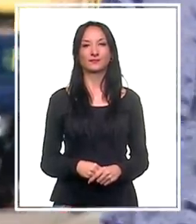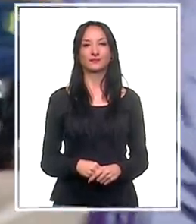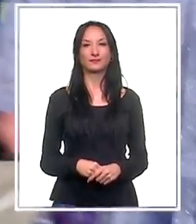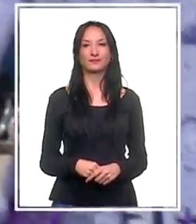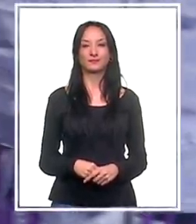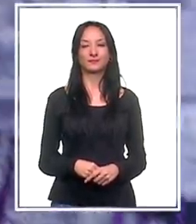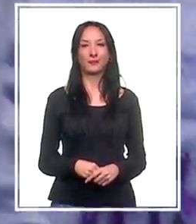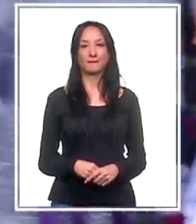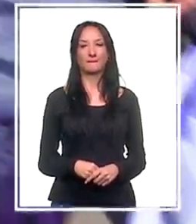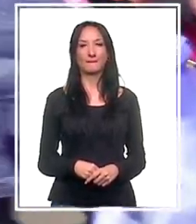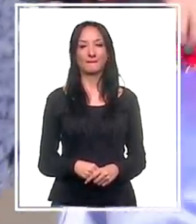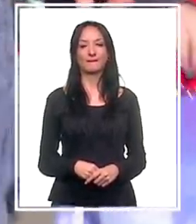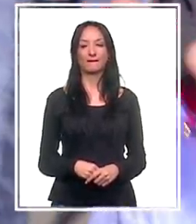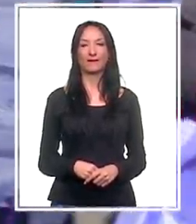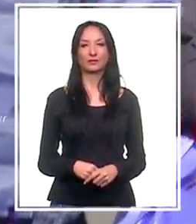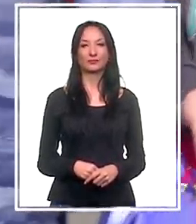bloomberg